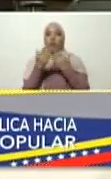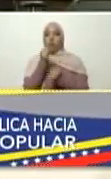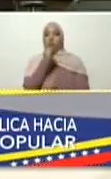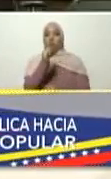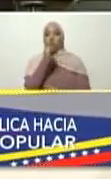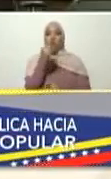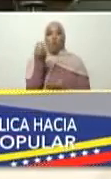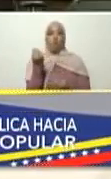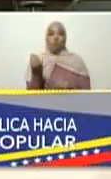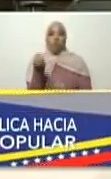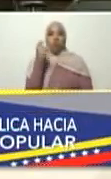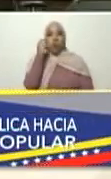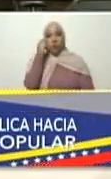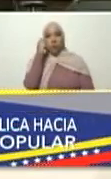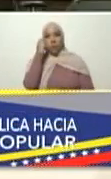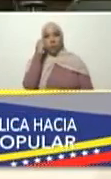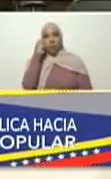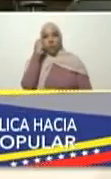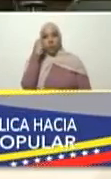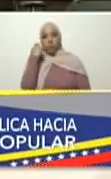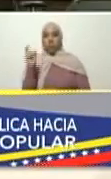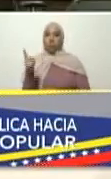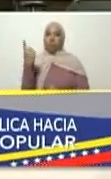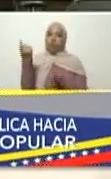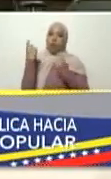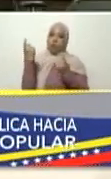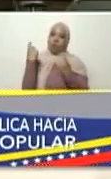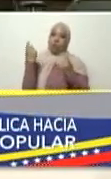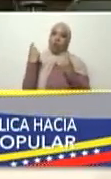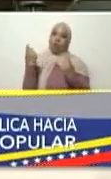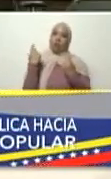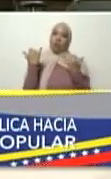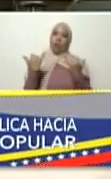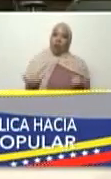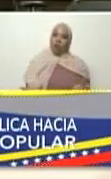gente. Uno de los que formó es Eduardo Piñate, el gobernador actual